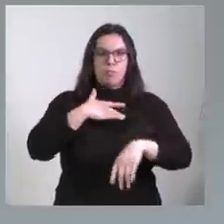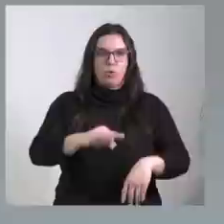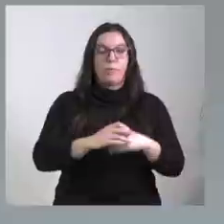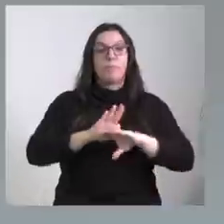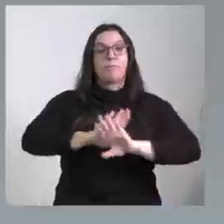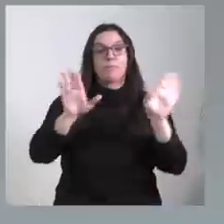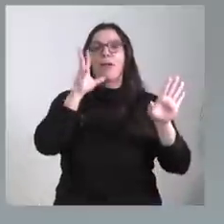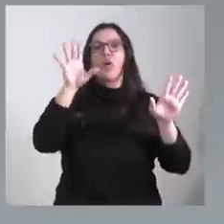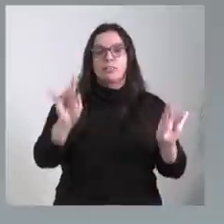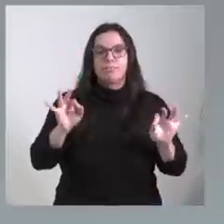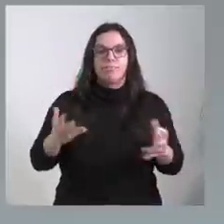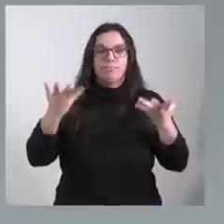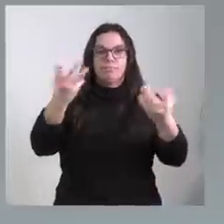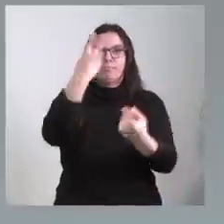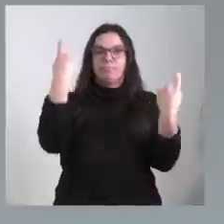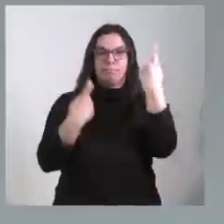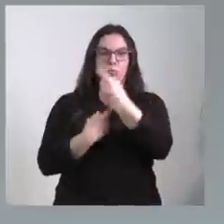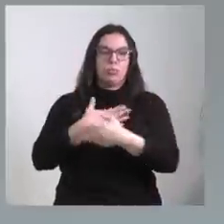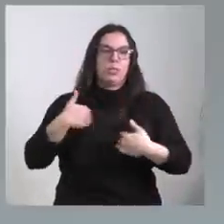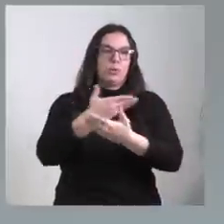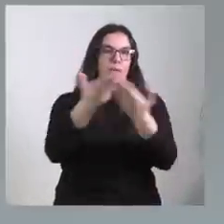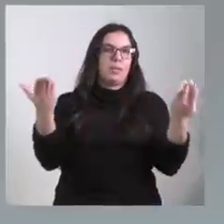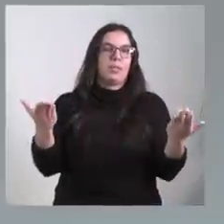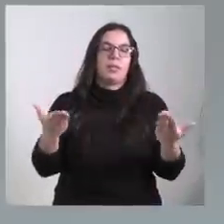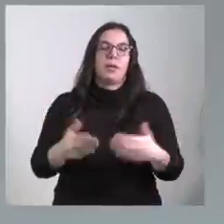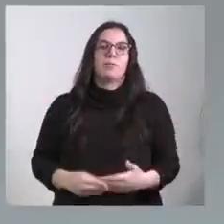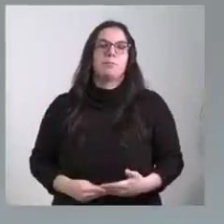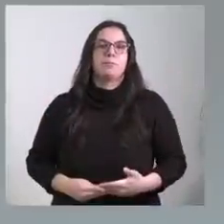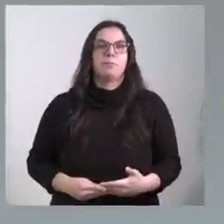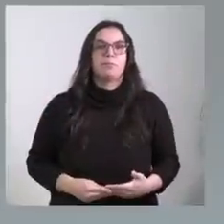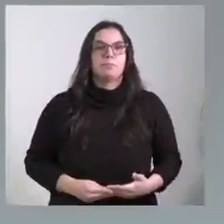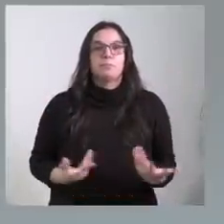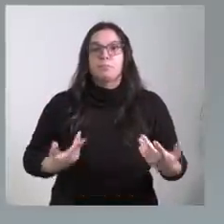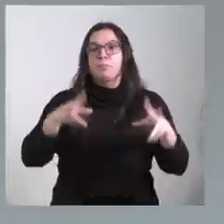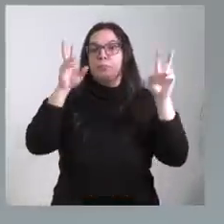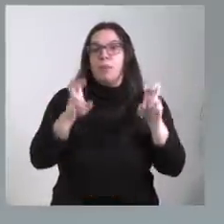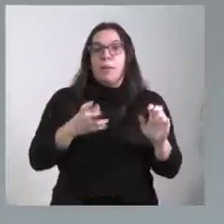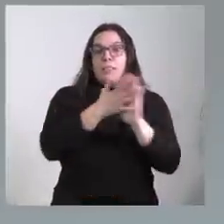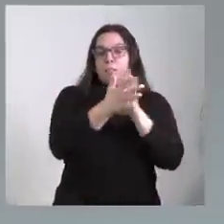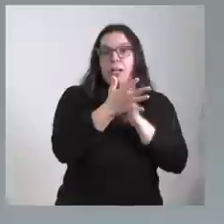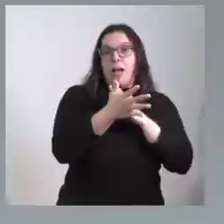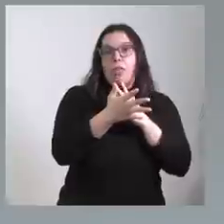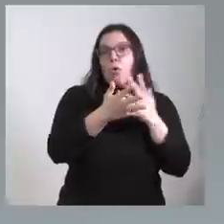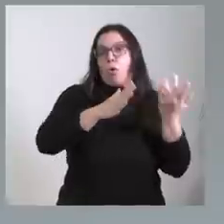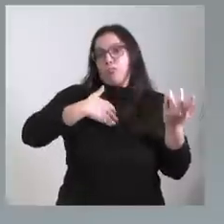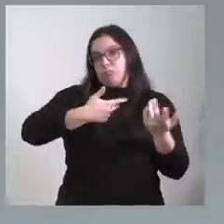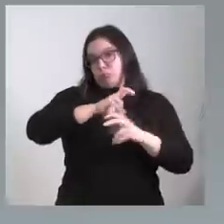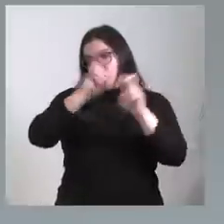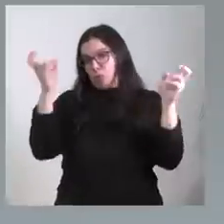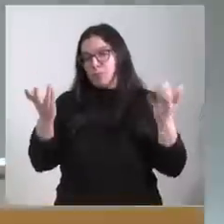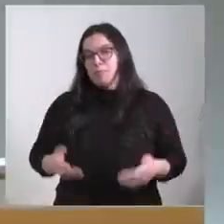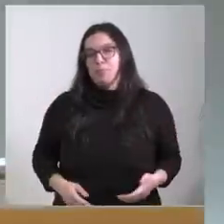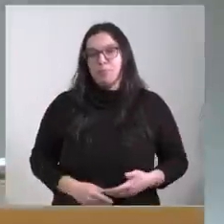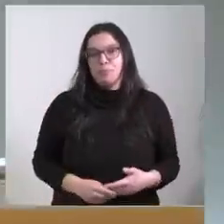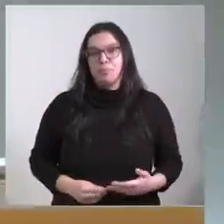más pues estamos a su disposición para cualquier pregunta que estimen oportuno formular sobre los asuntos que hemos comentado sobre cualquier otro que resulte de su